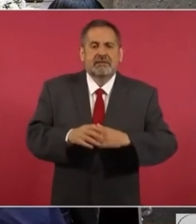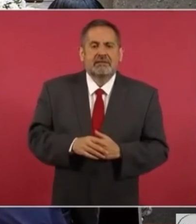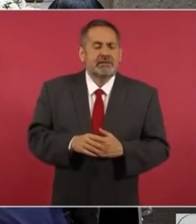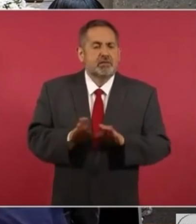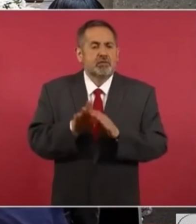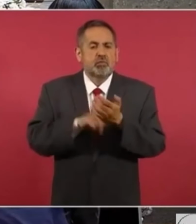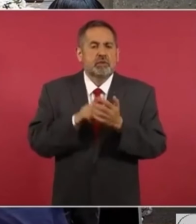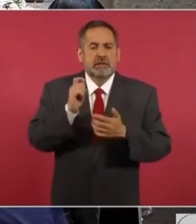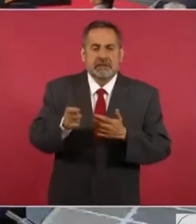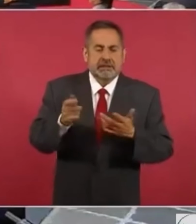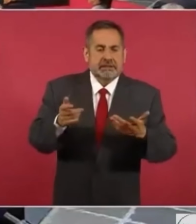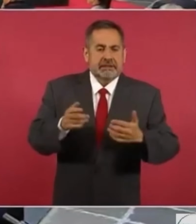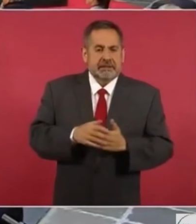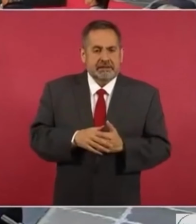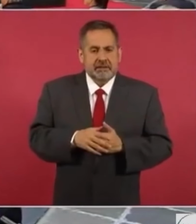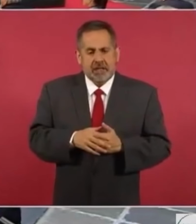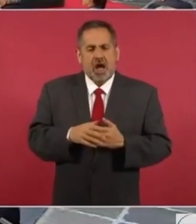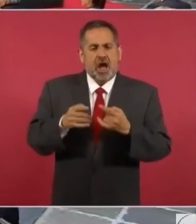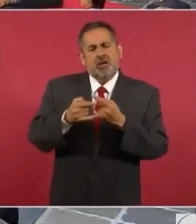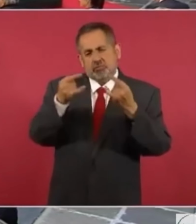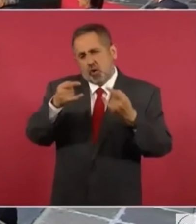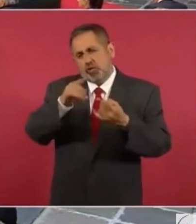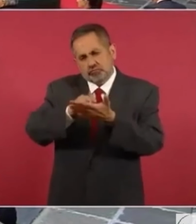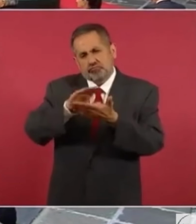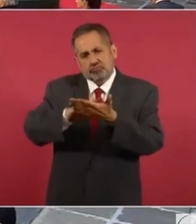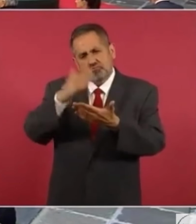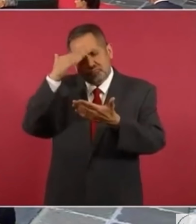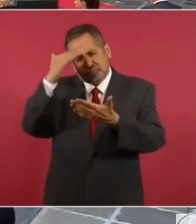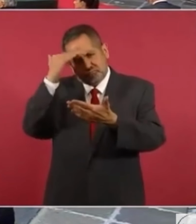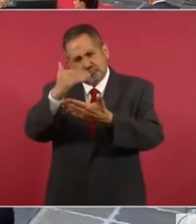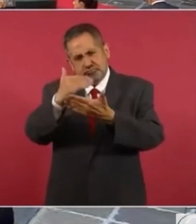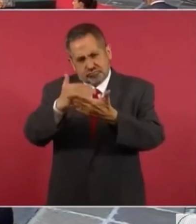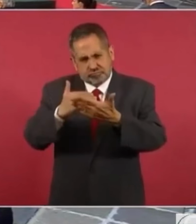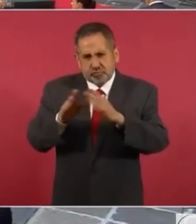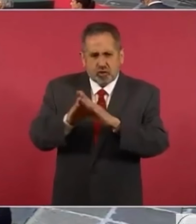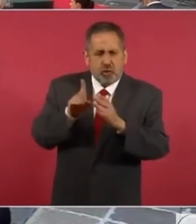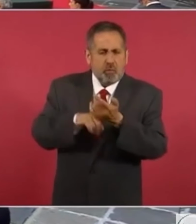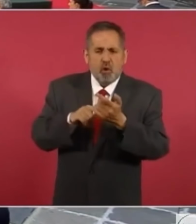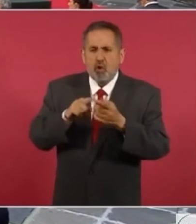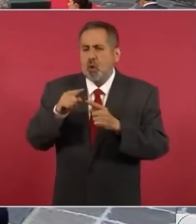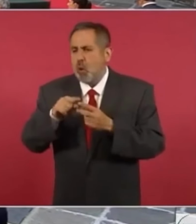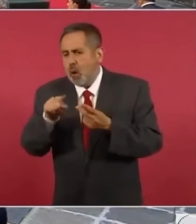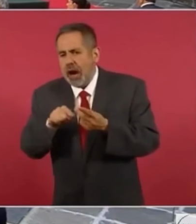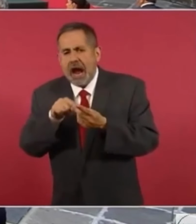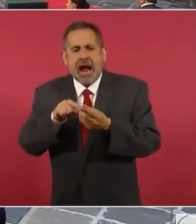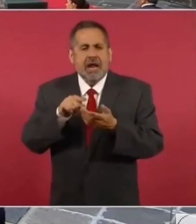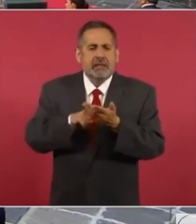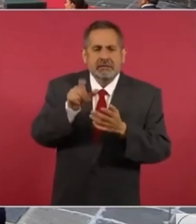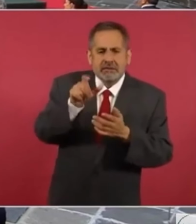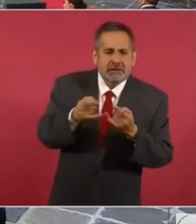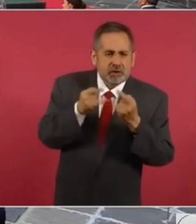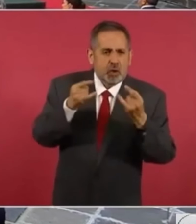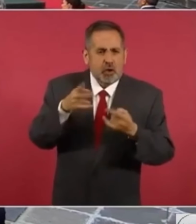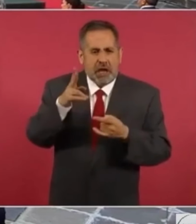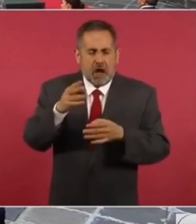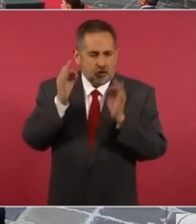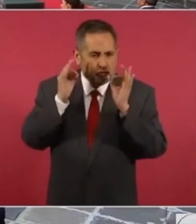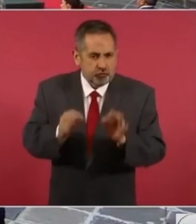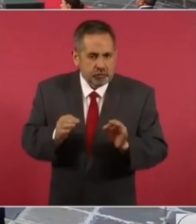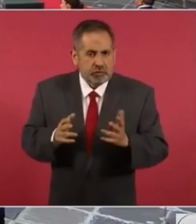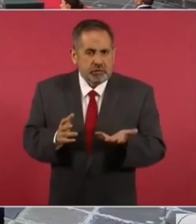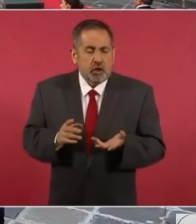allá de lo anecdótico, del dato geográfico, biográfico y notarial